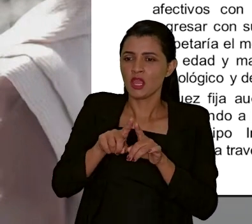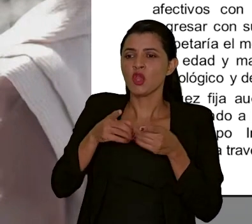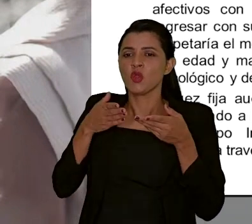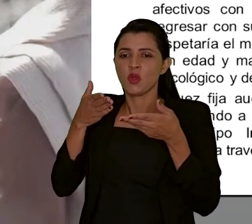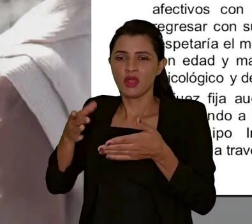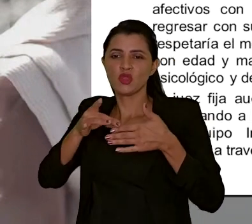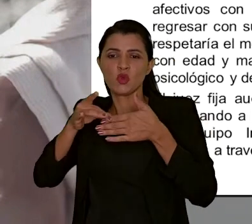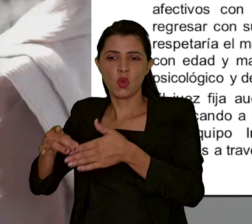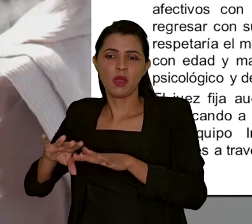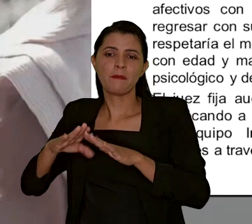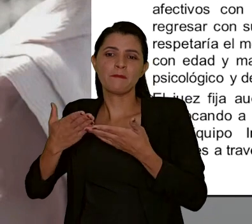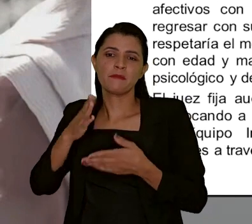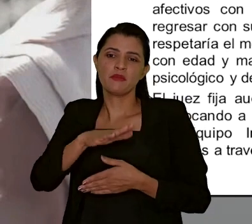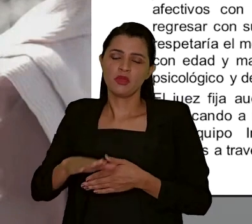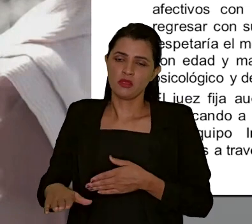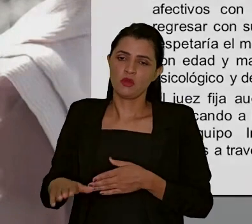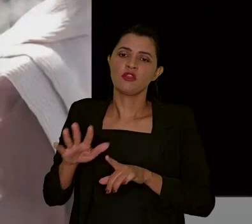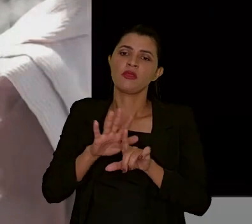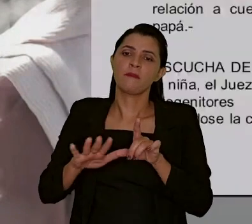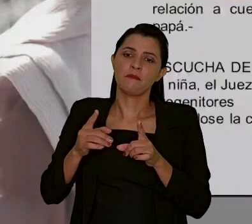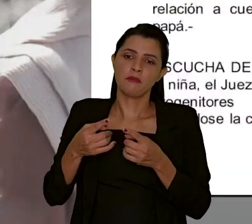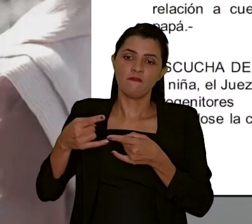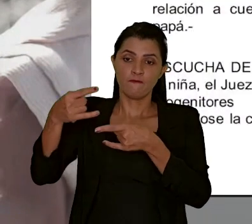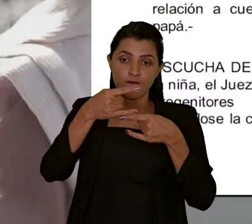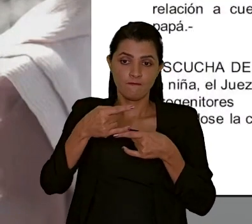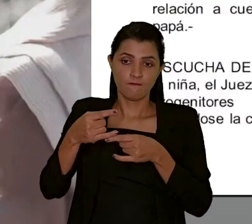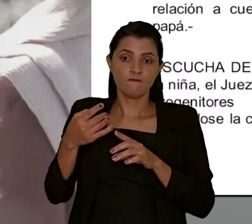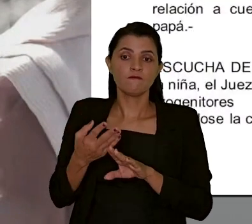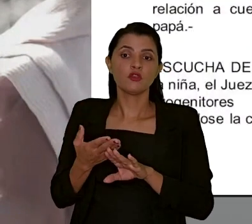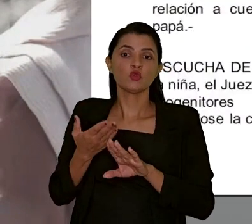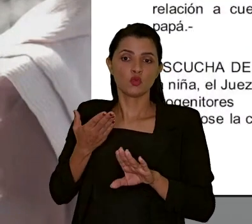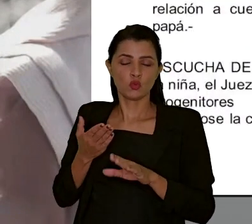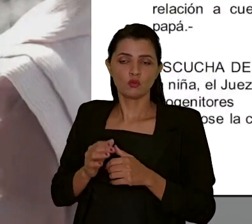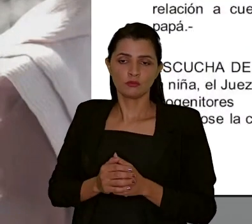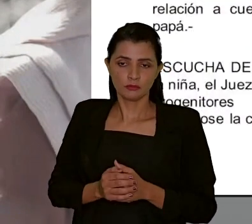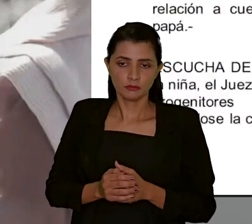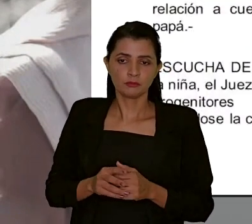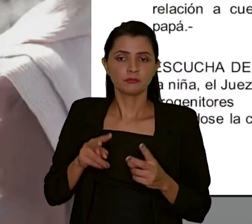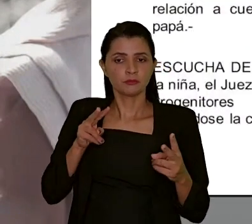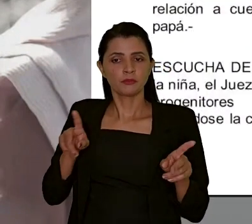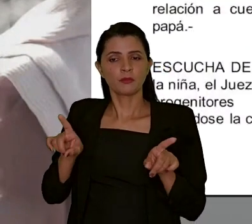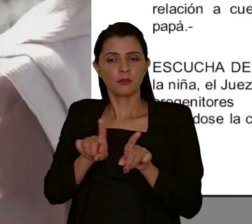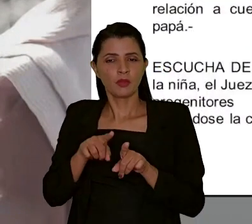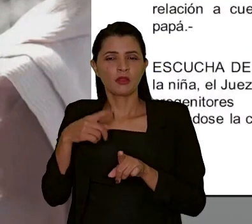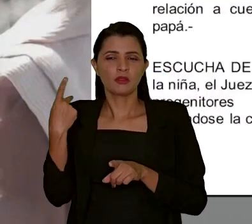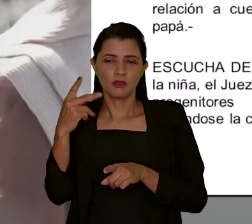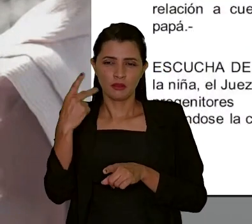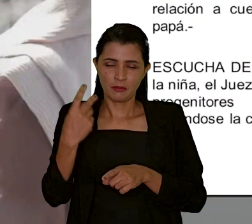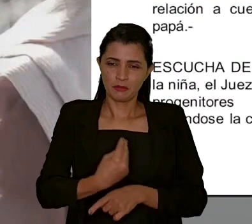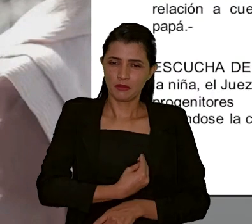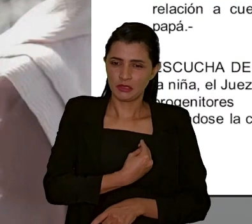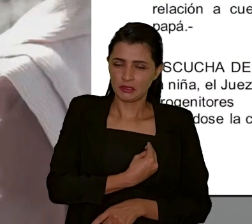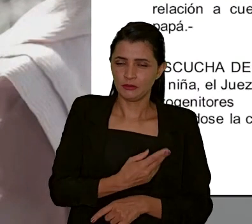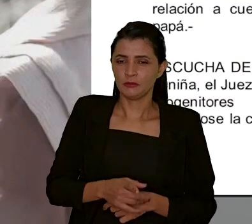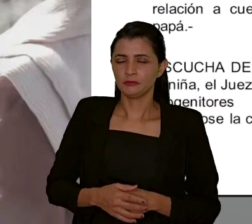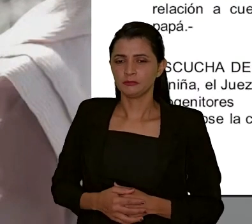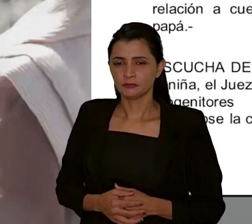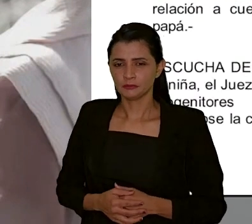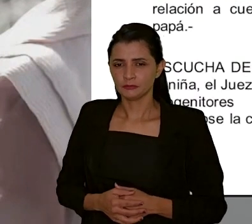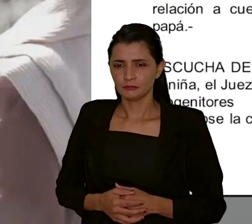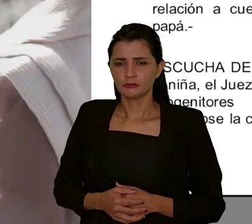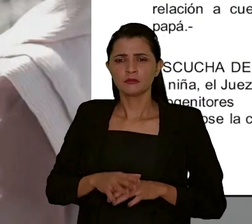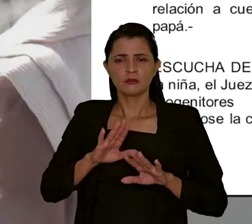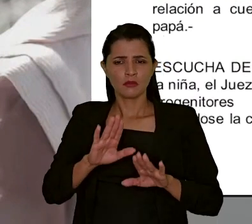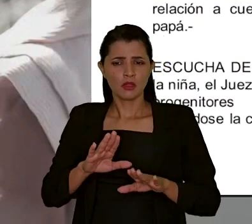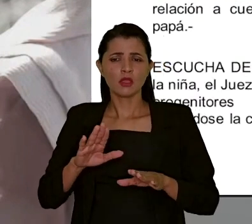la plataforma virtual. Ya ven cómo la virtualidad está presente en todo momento. En cuanto a